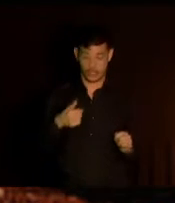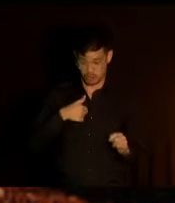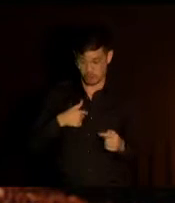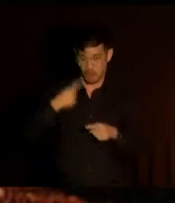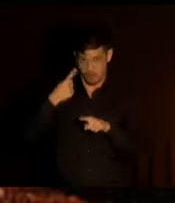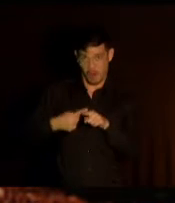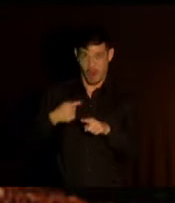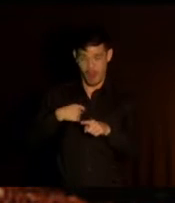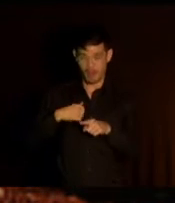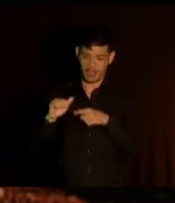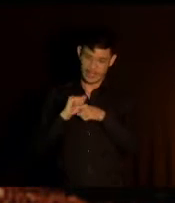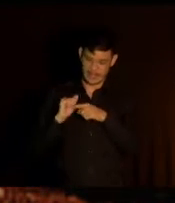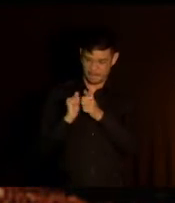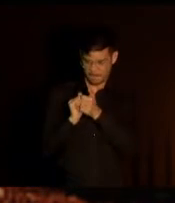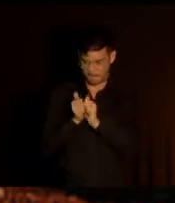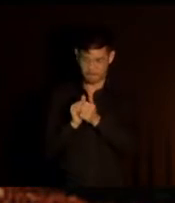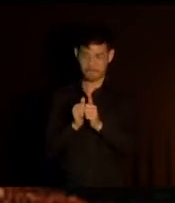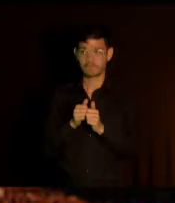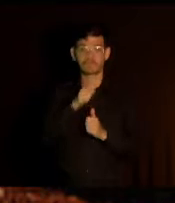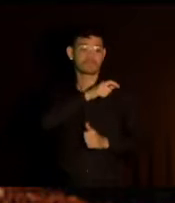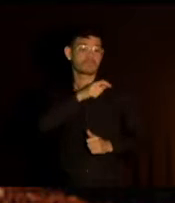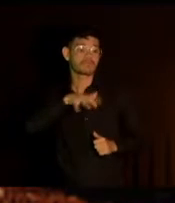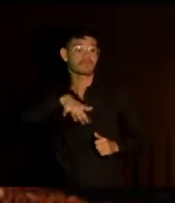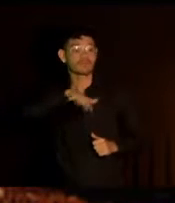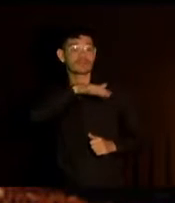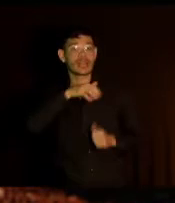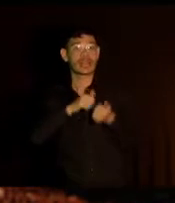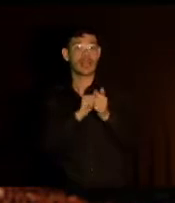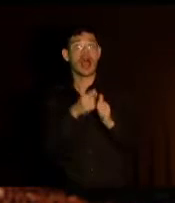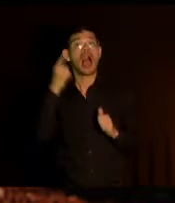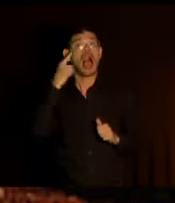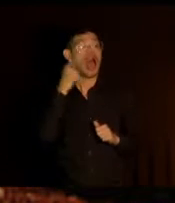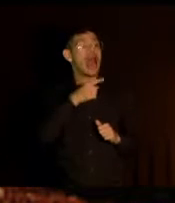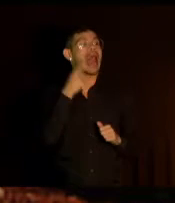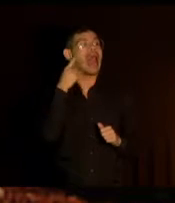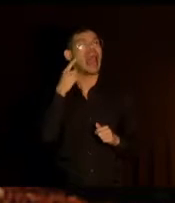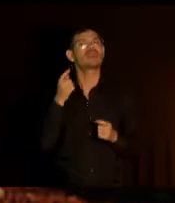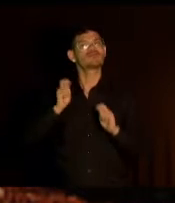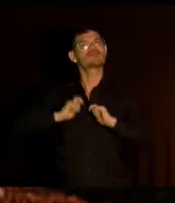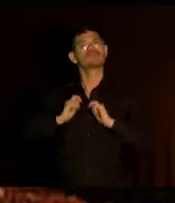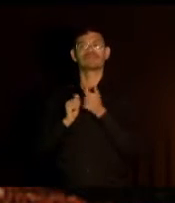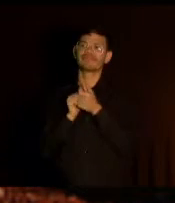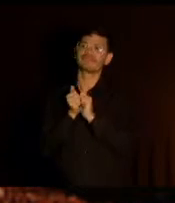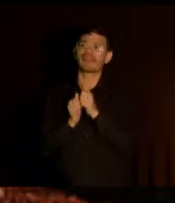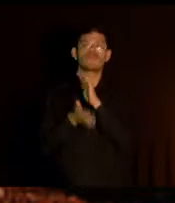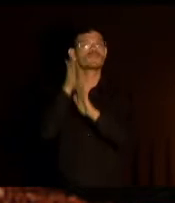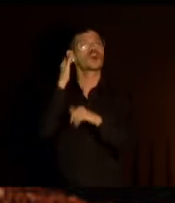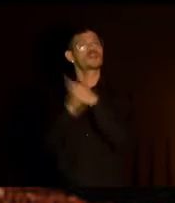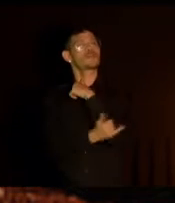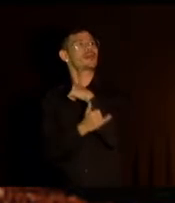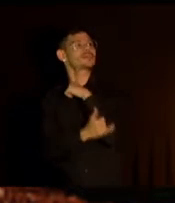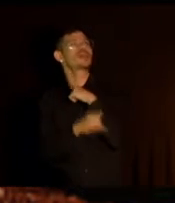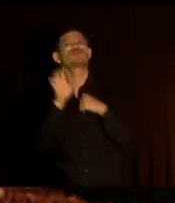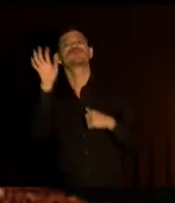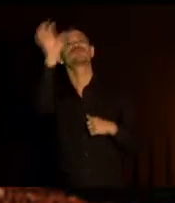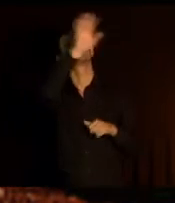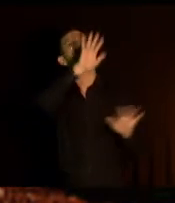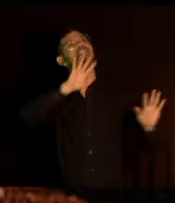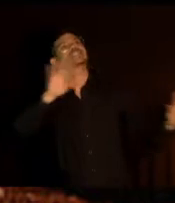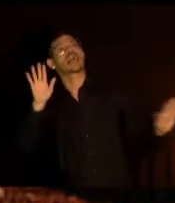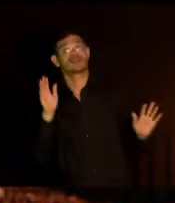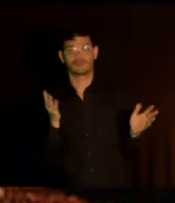que habían unos atletas que pensaban que iban a ir a pasear. Ahorita los atletas tienen la certeza y